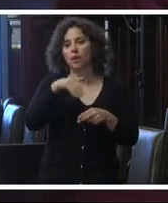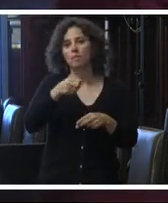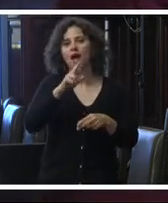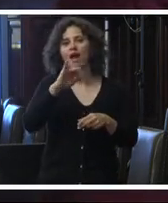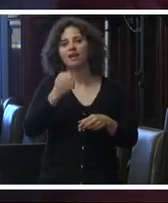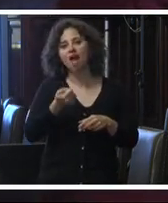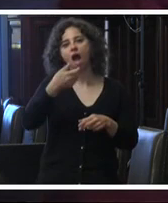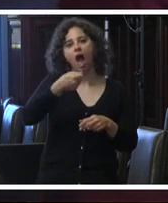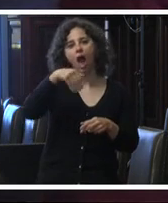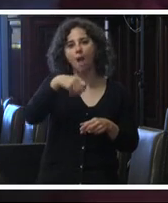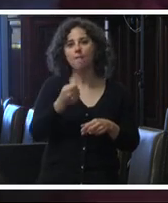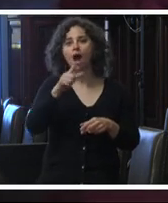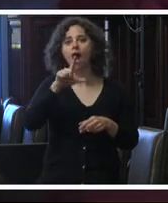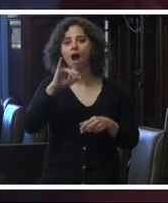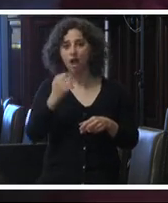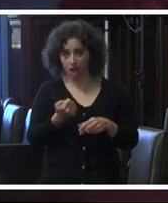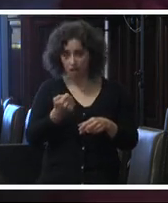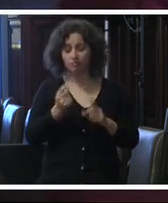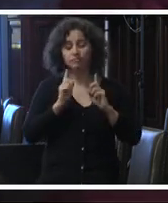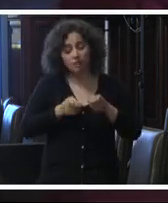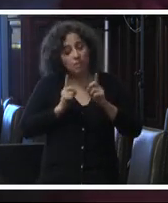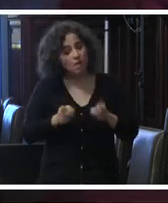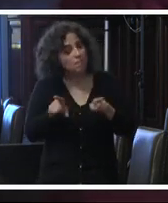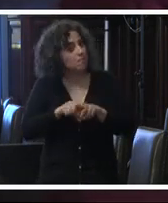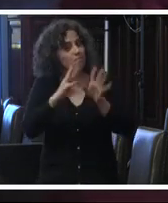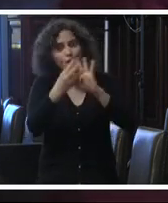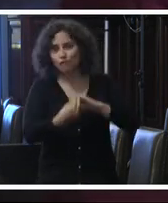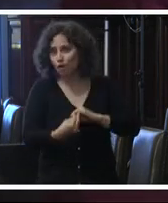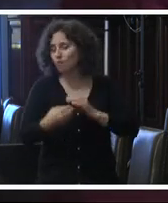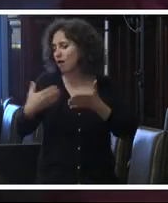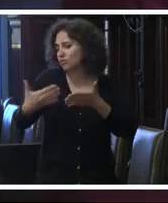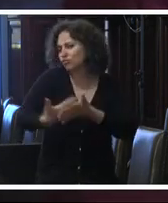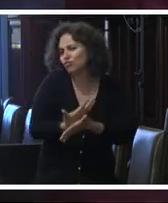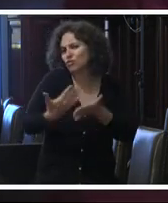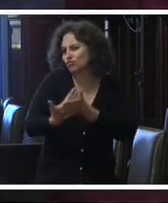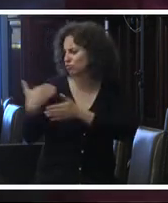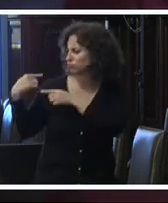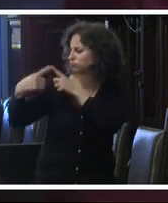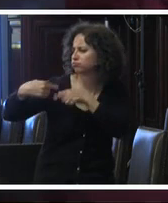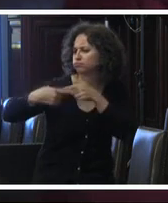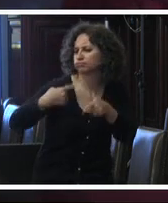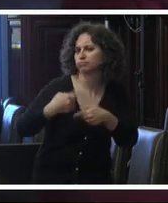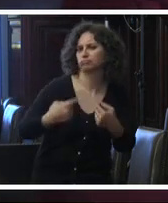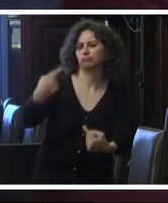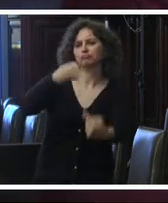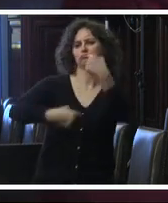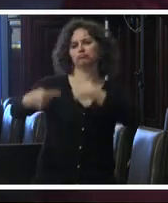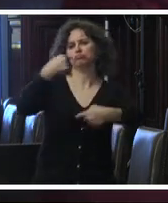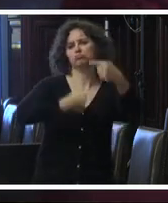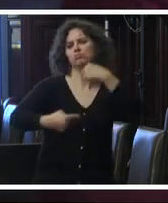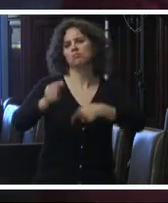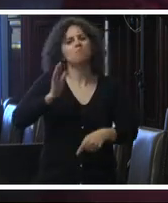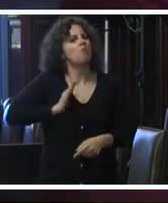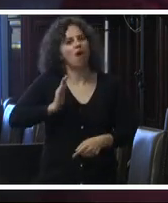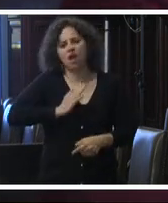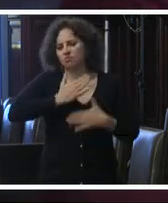María Amalia. Y de igual manera venimos sufriendo estas acusaciones como mujeres.